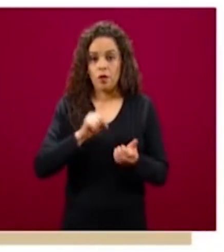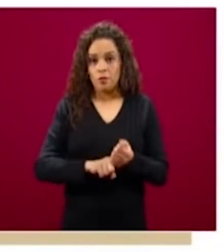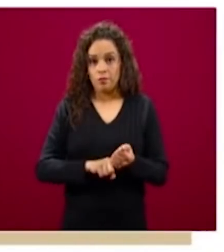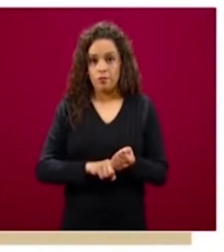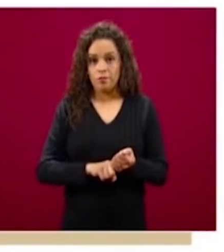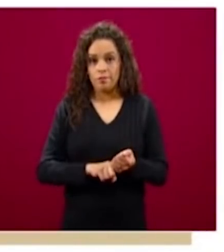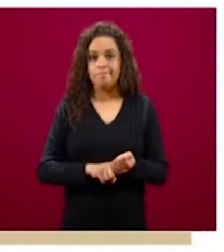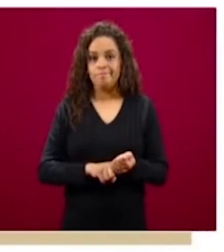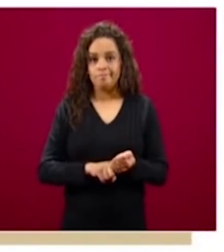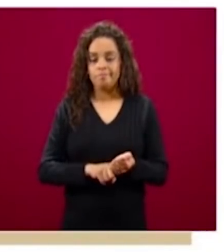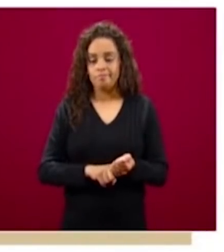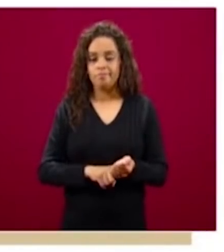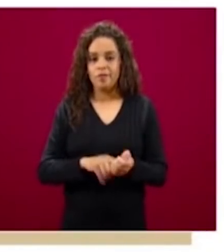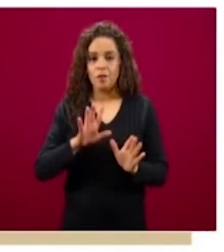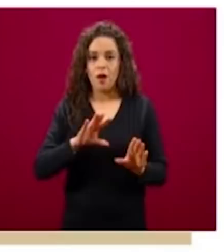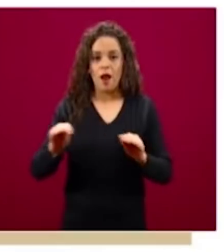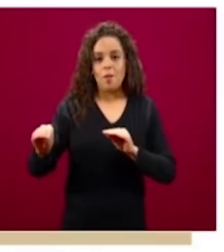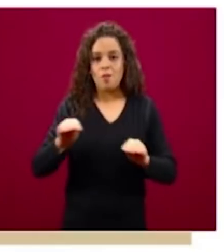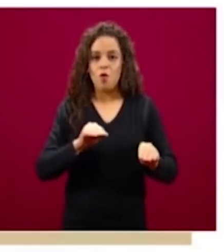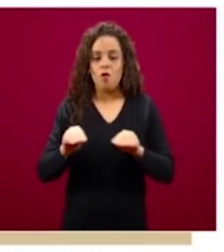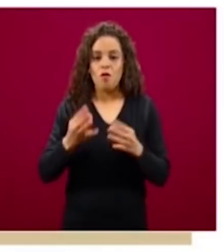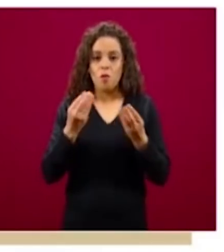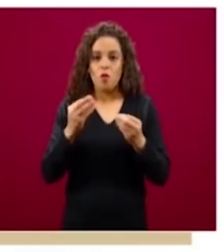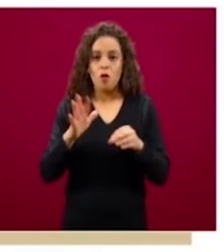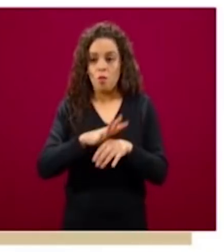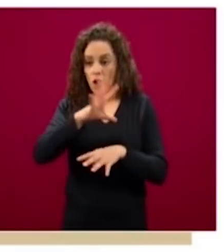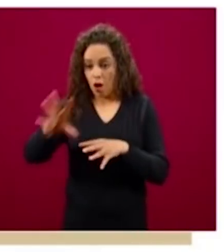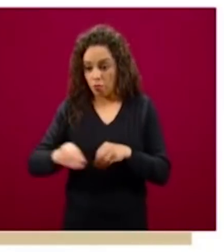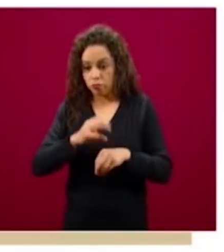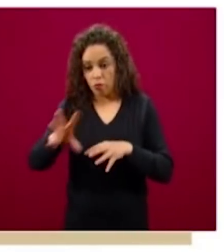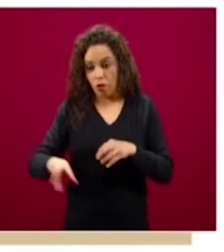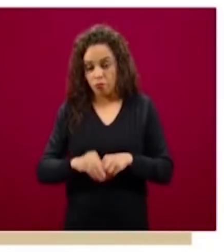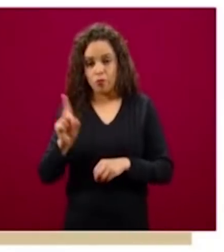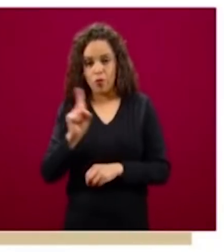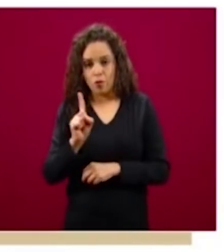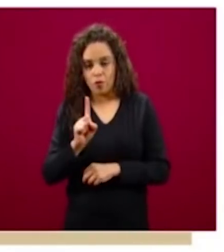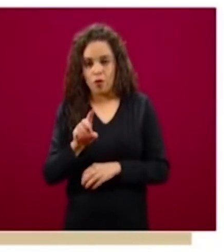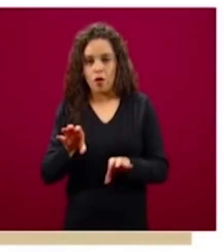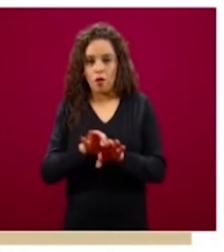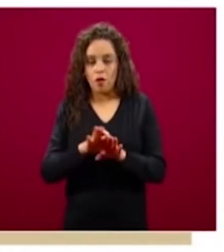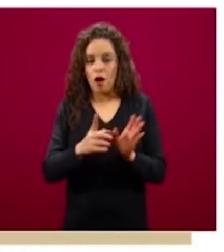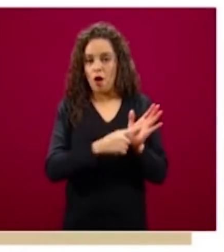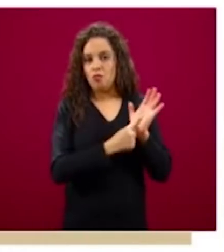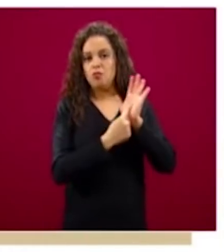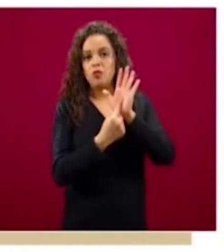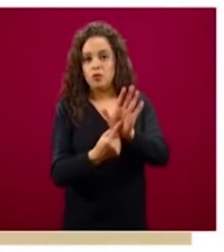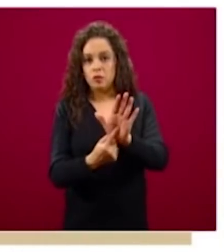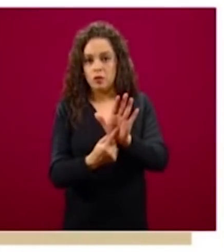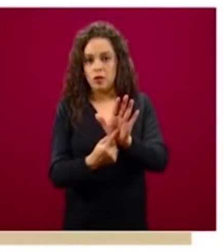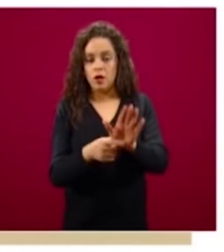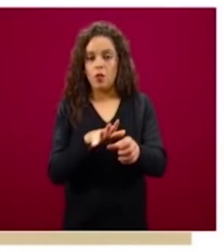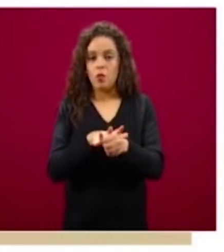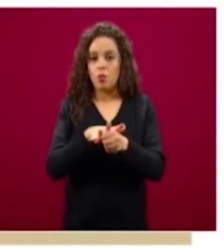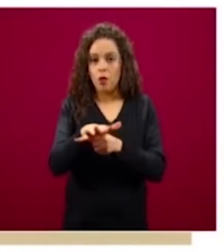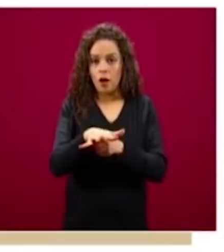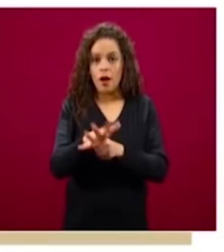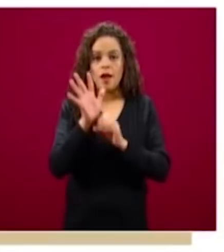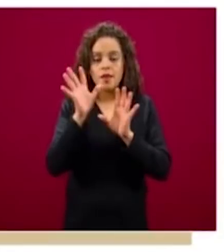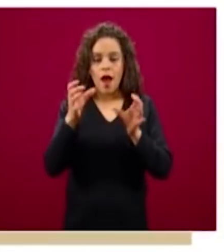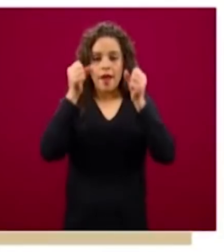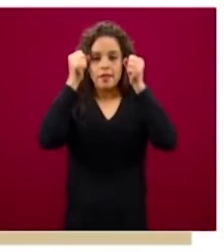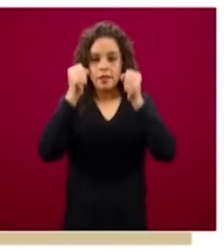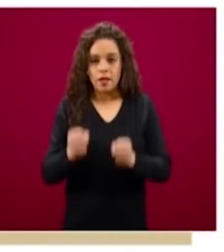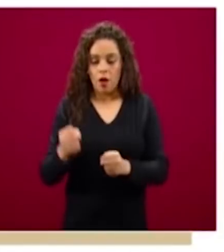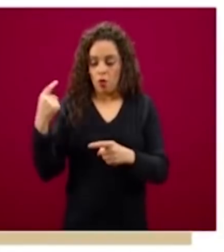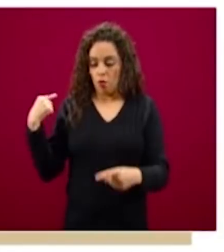¿no? En una ventana que no está acumulando casos, sino que más bien está mostrando aquellos que solamente se han confirmado en los